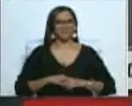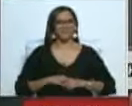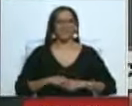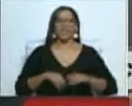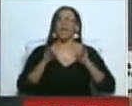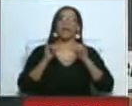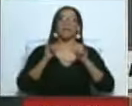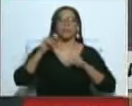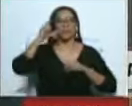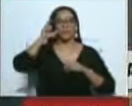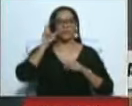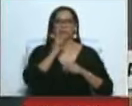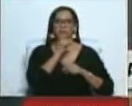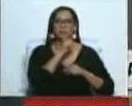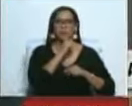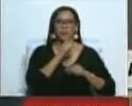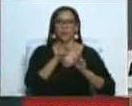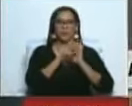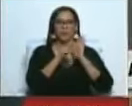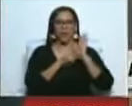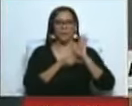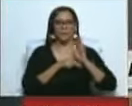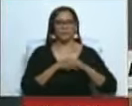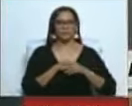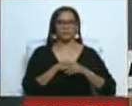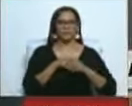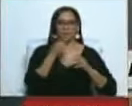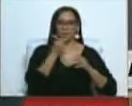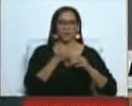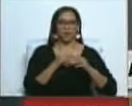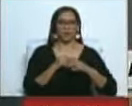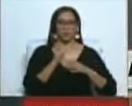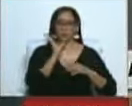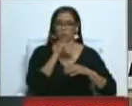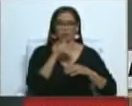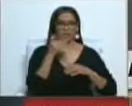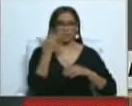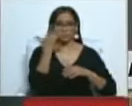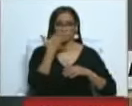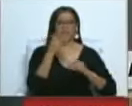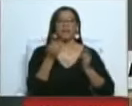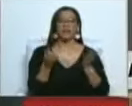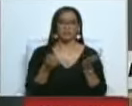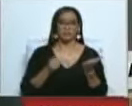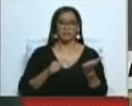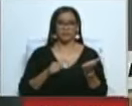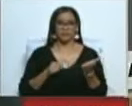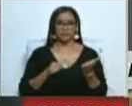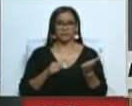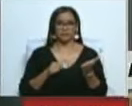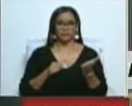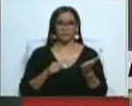nombre al programa. El y mismo bueno, día. Y sin lugar a dudas, el mazo dando ha